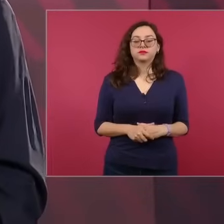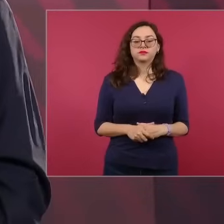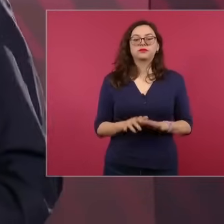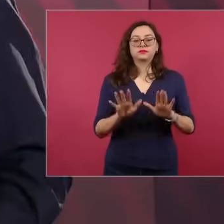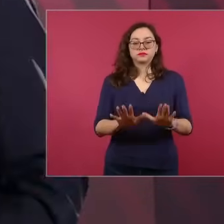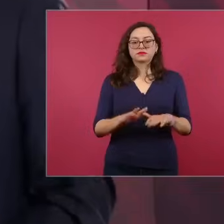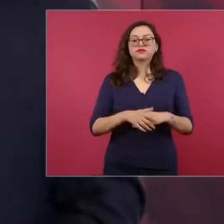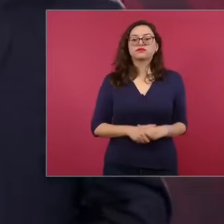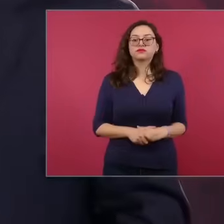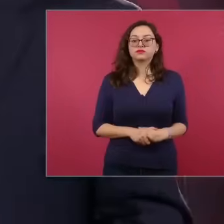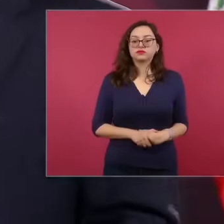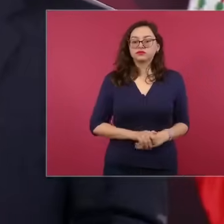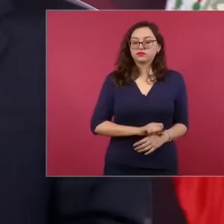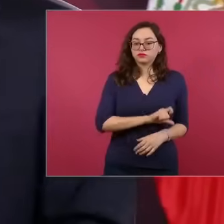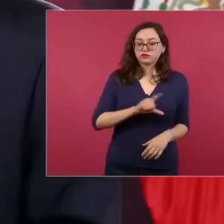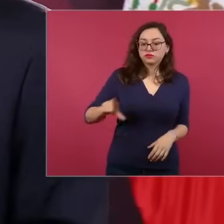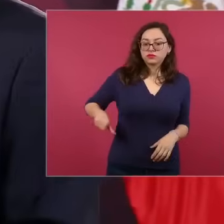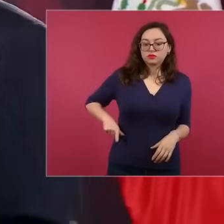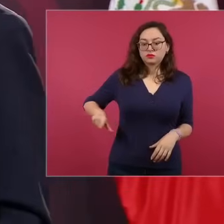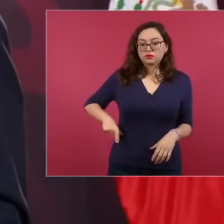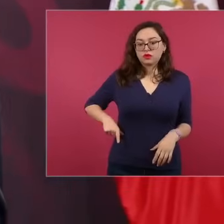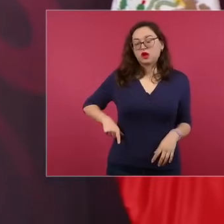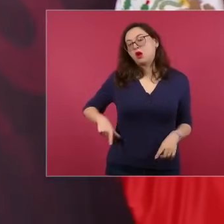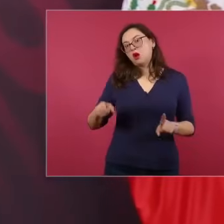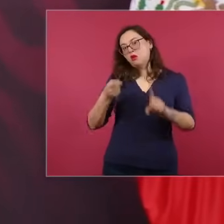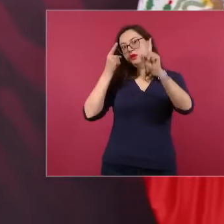que tiene como misión transformar un país